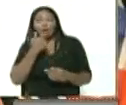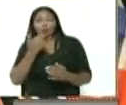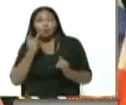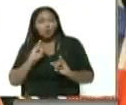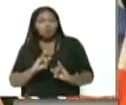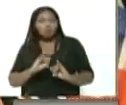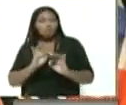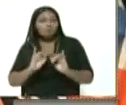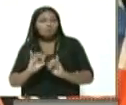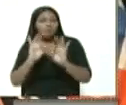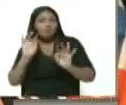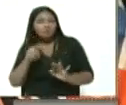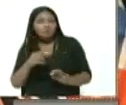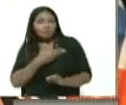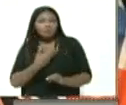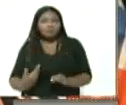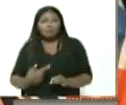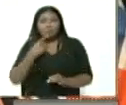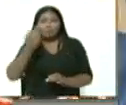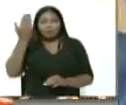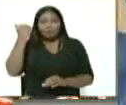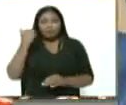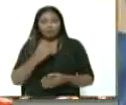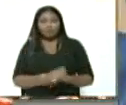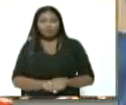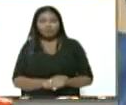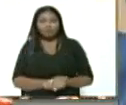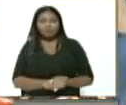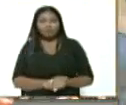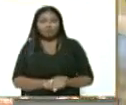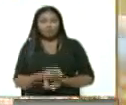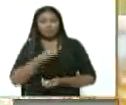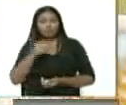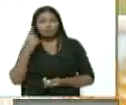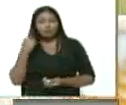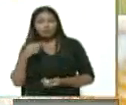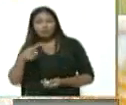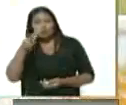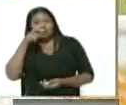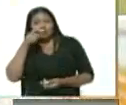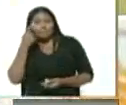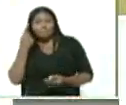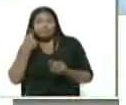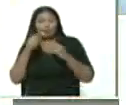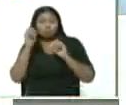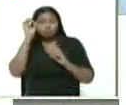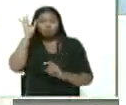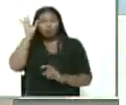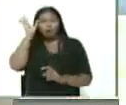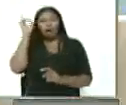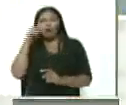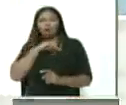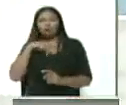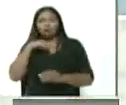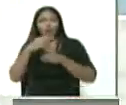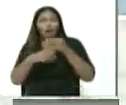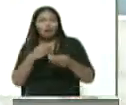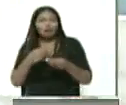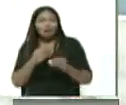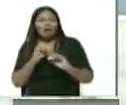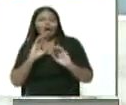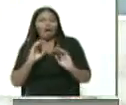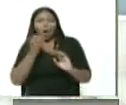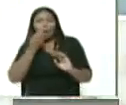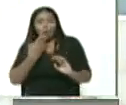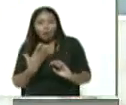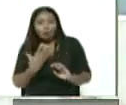el día de ayer de que tenemos auditorías pero se nos ocurrió otra bien entonces le pedimos